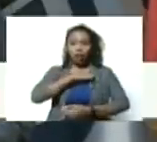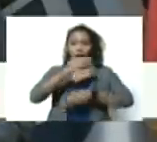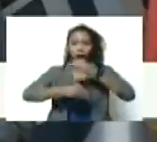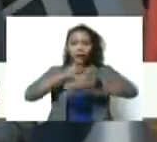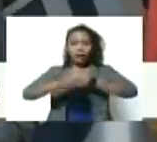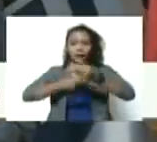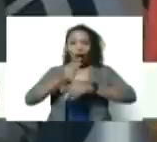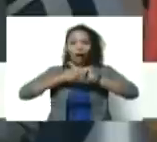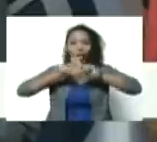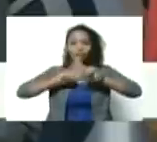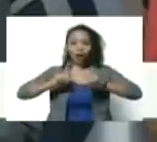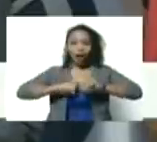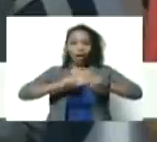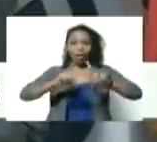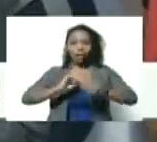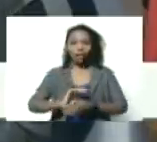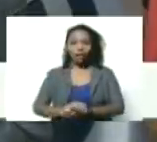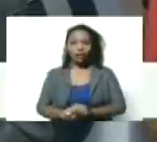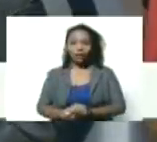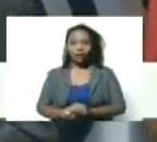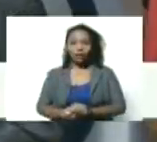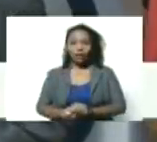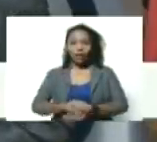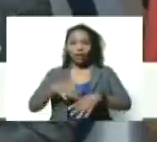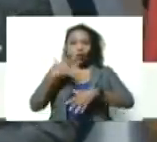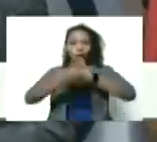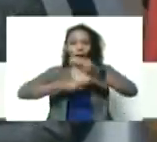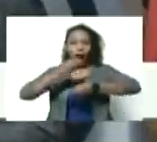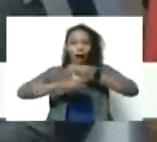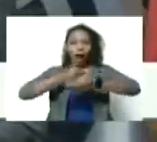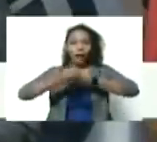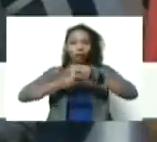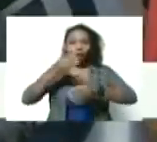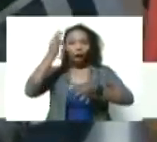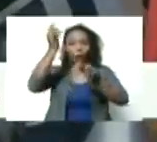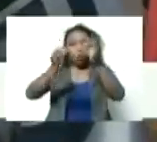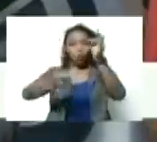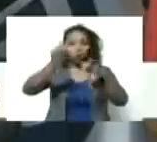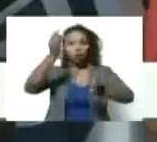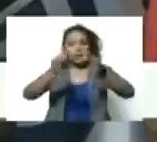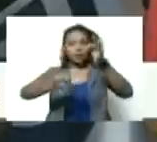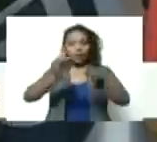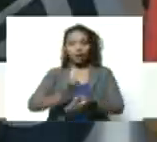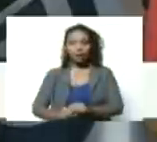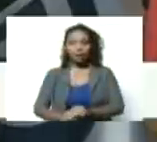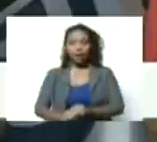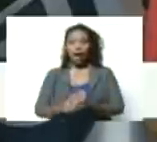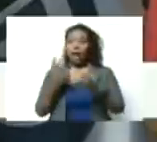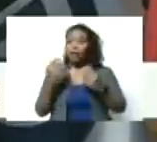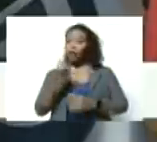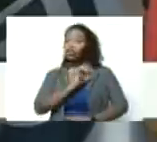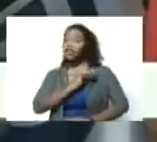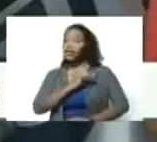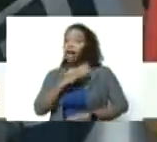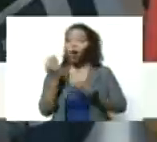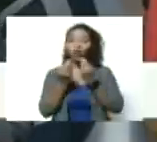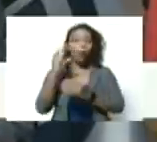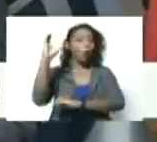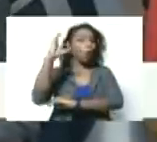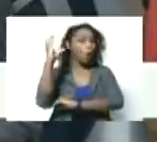que a diferencia de lo que ha hecho la justicia tanto en Chile como en